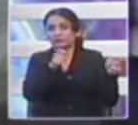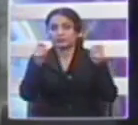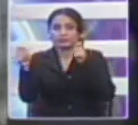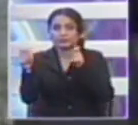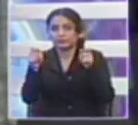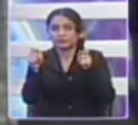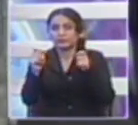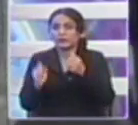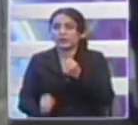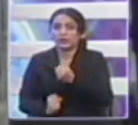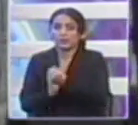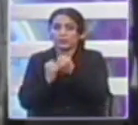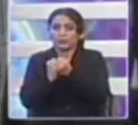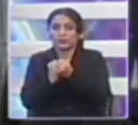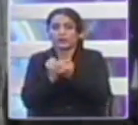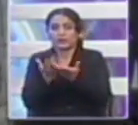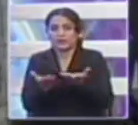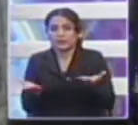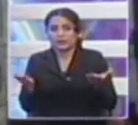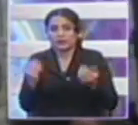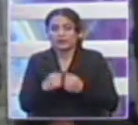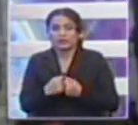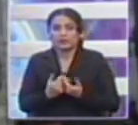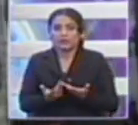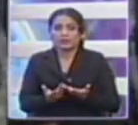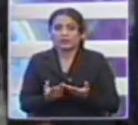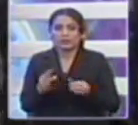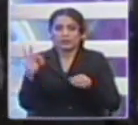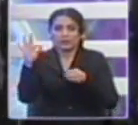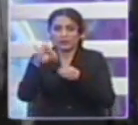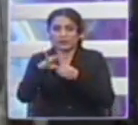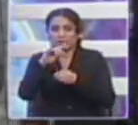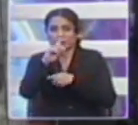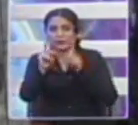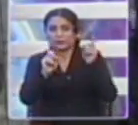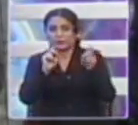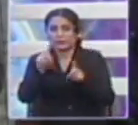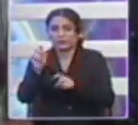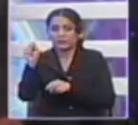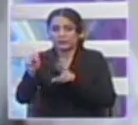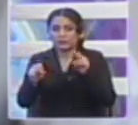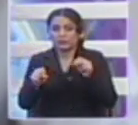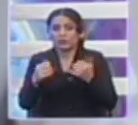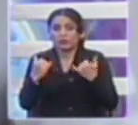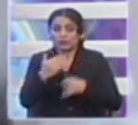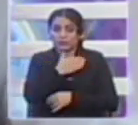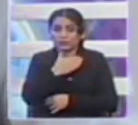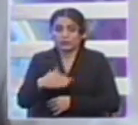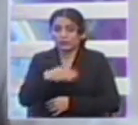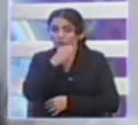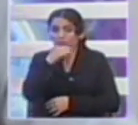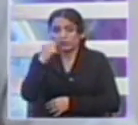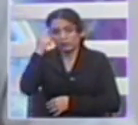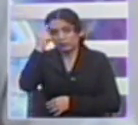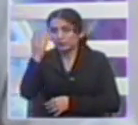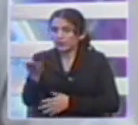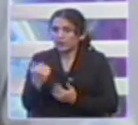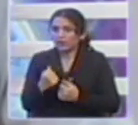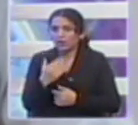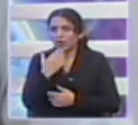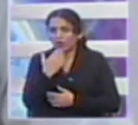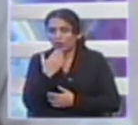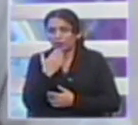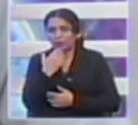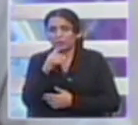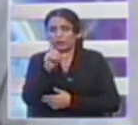teniendo en cuenta que el presidente de la República que la impulsa participará promocionando el sí. Aprobar la normativa que